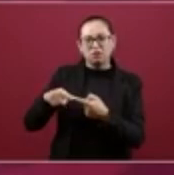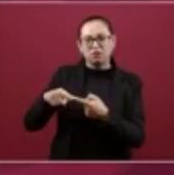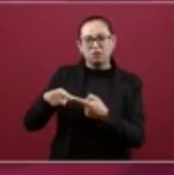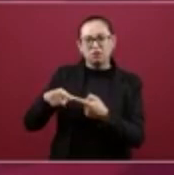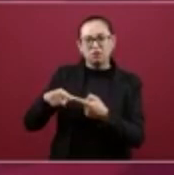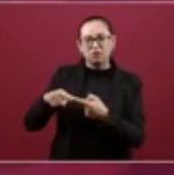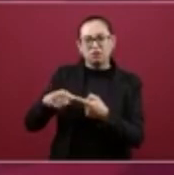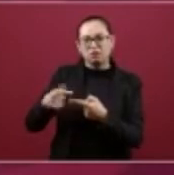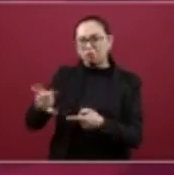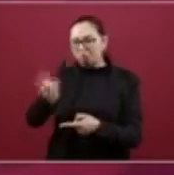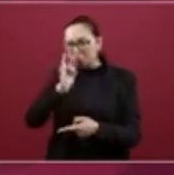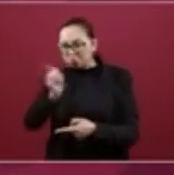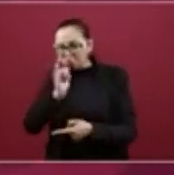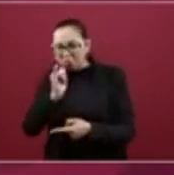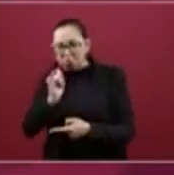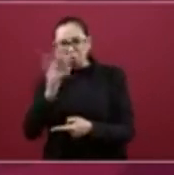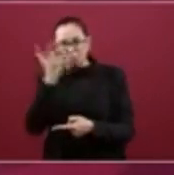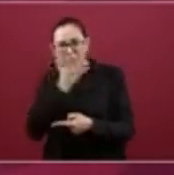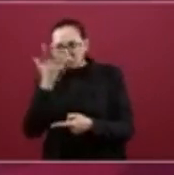el alcohol